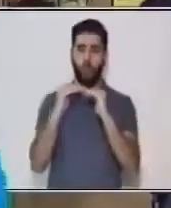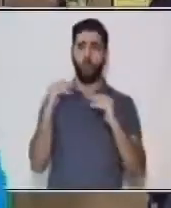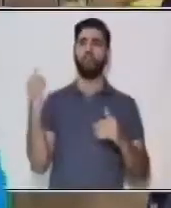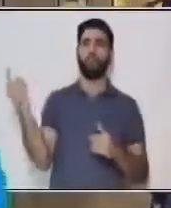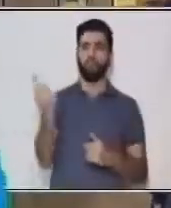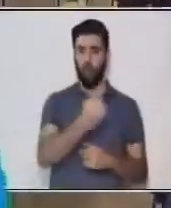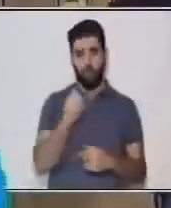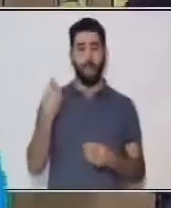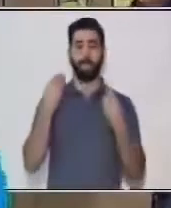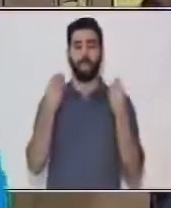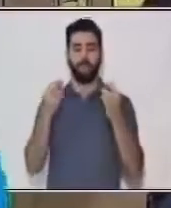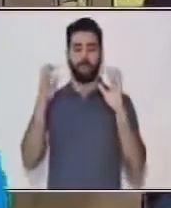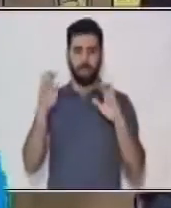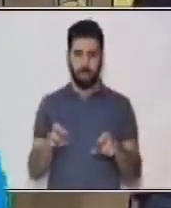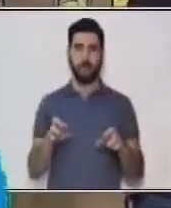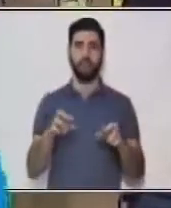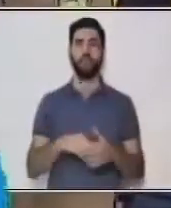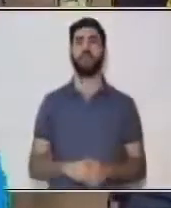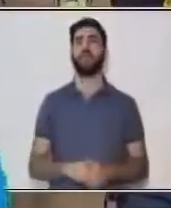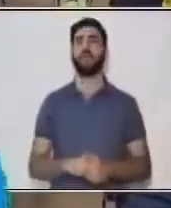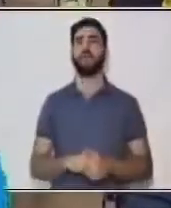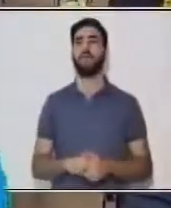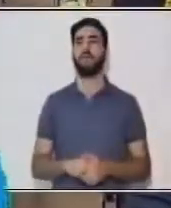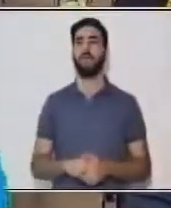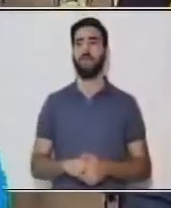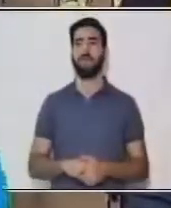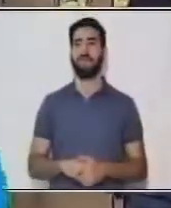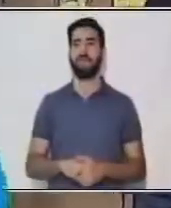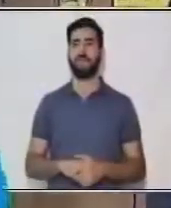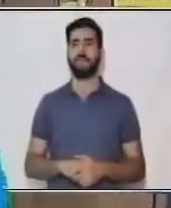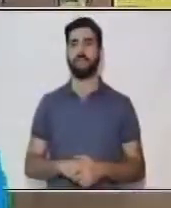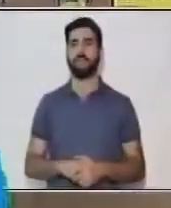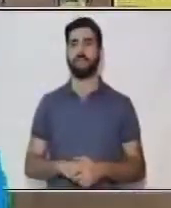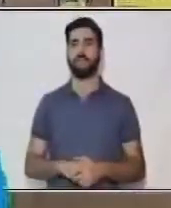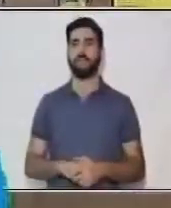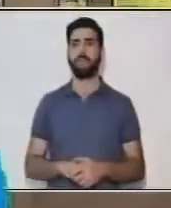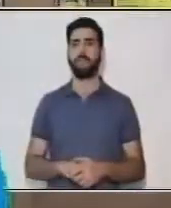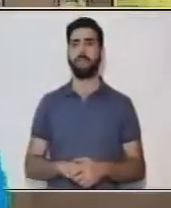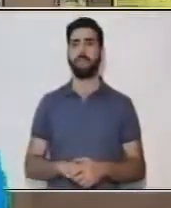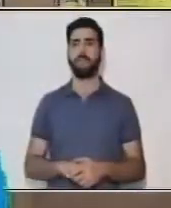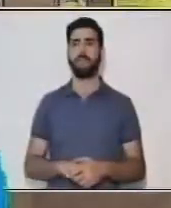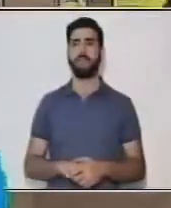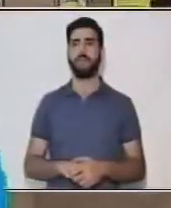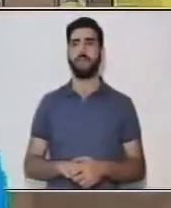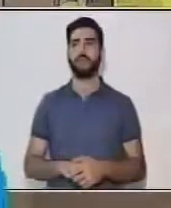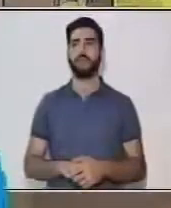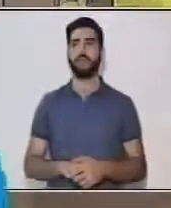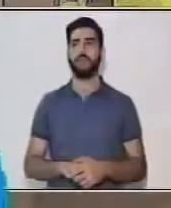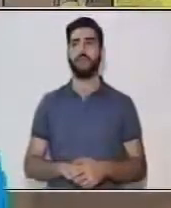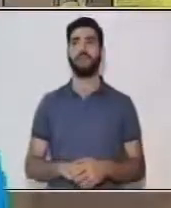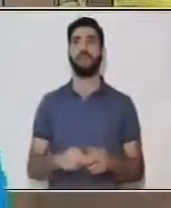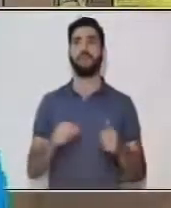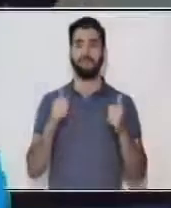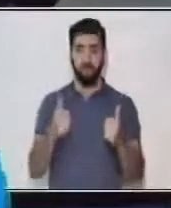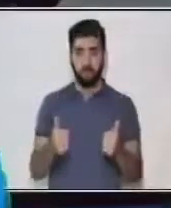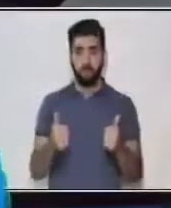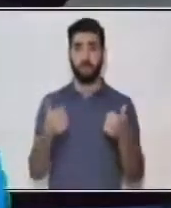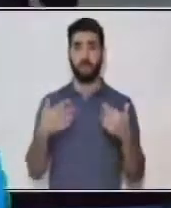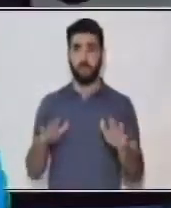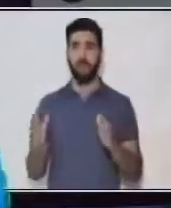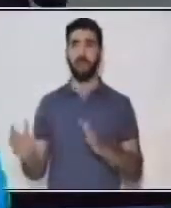muchas personas a un solo ritmo. Muy bien. El día de hoy tenemos